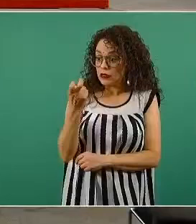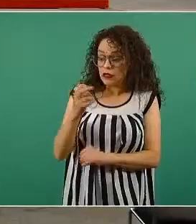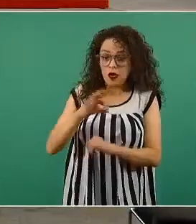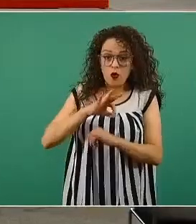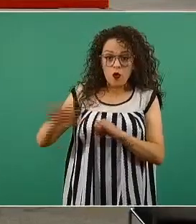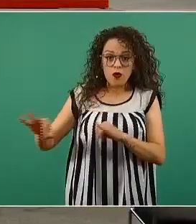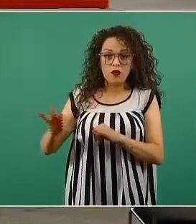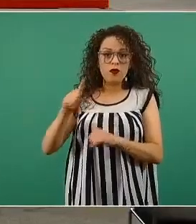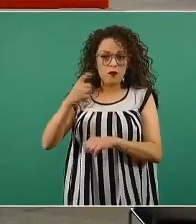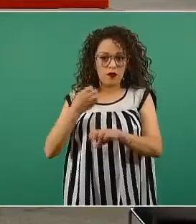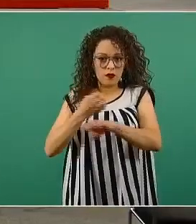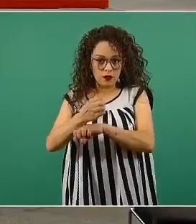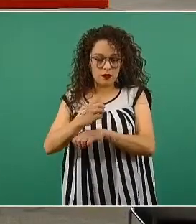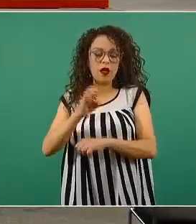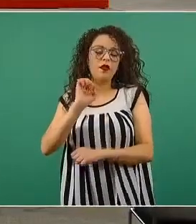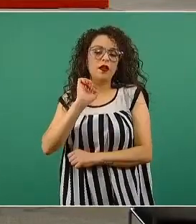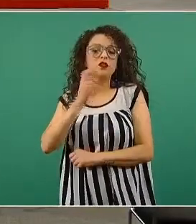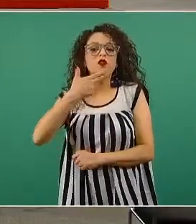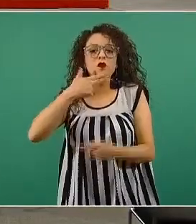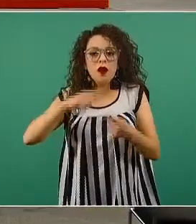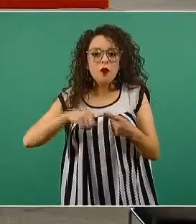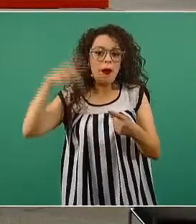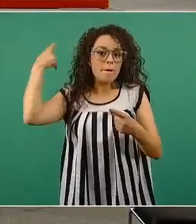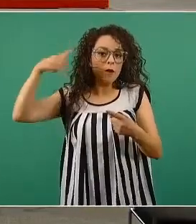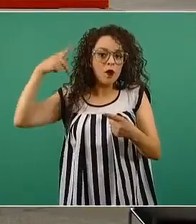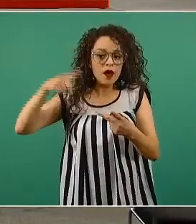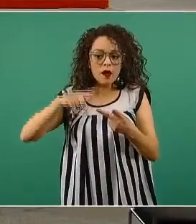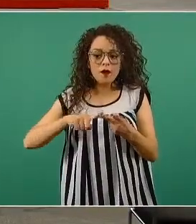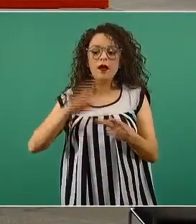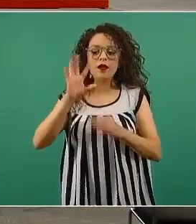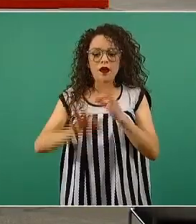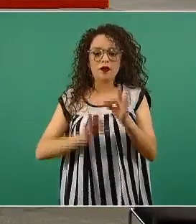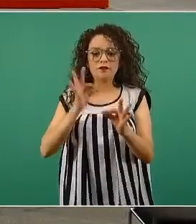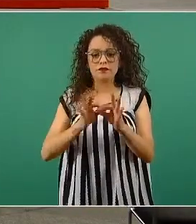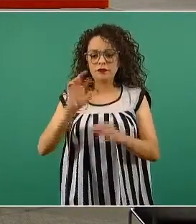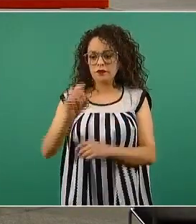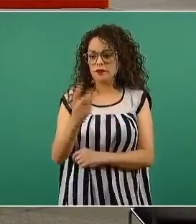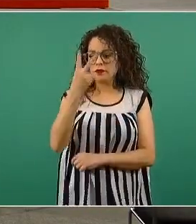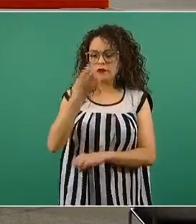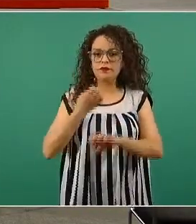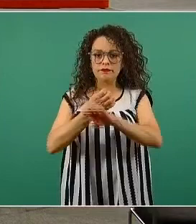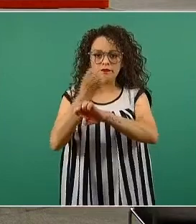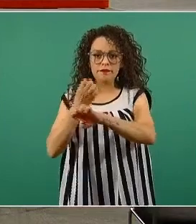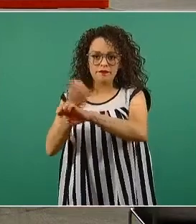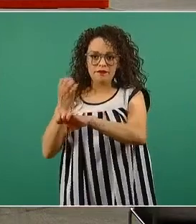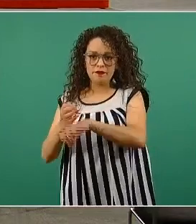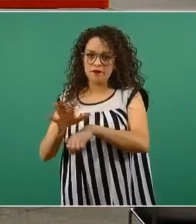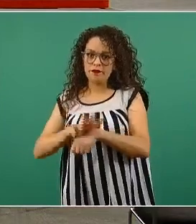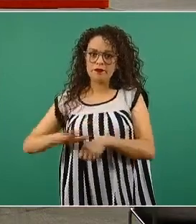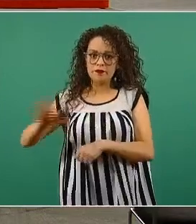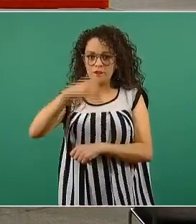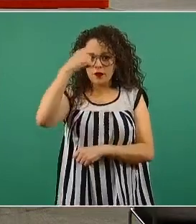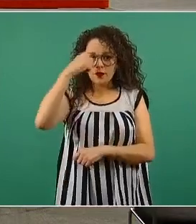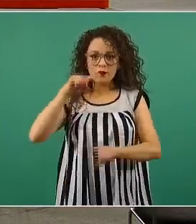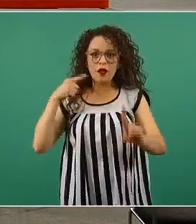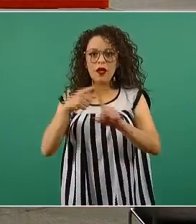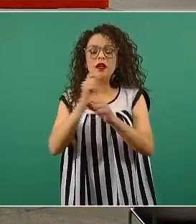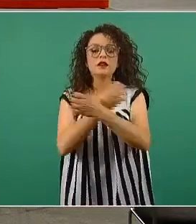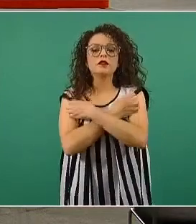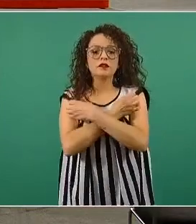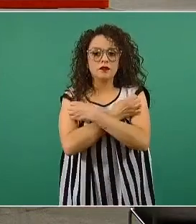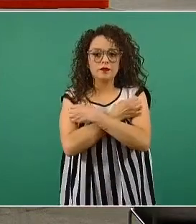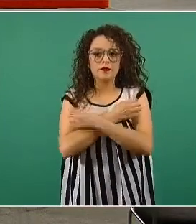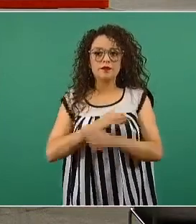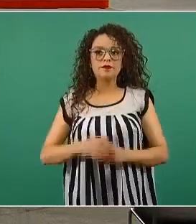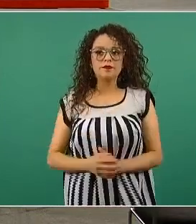estados, Chihuahua y Puebla, estaríamos terminando ahora sí con las 32 entidades federativas del personal educativo. Ahora, ¿cuáles